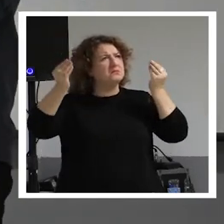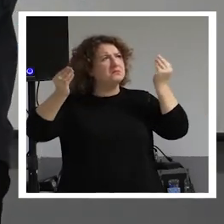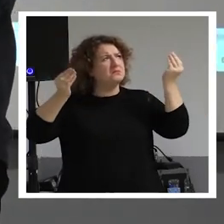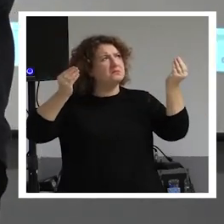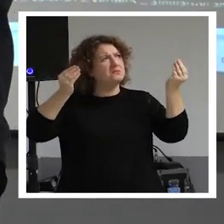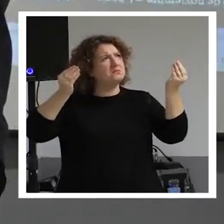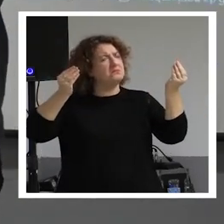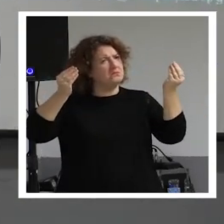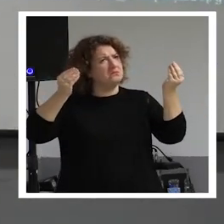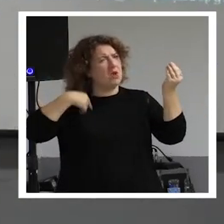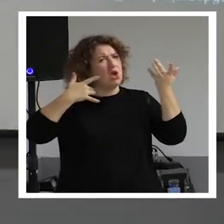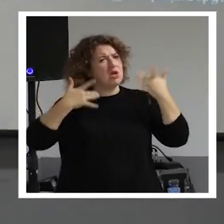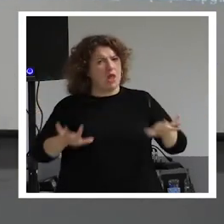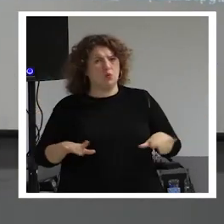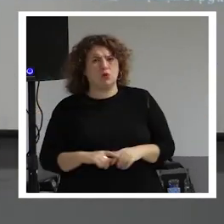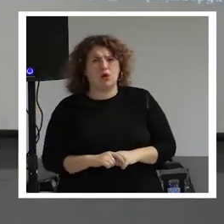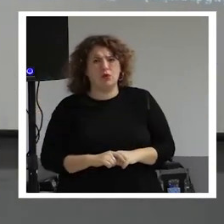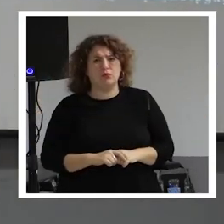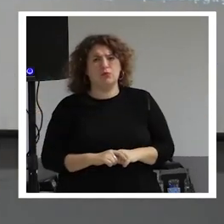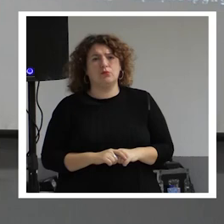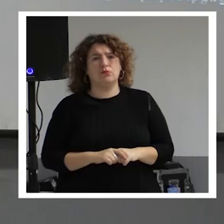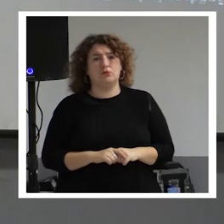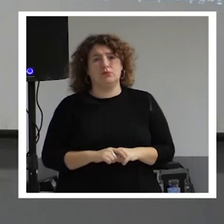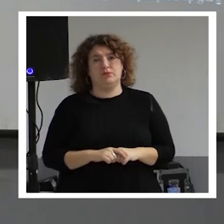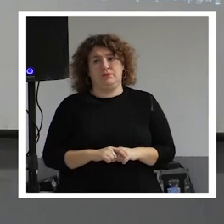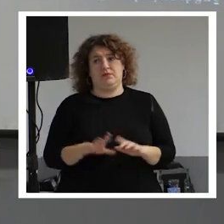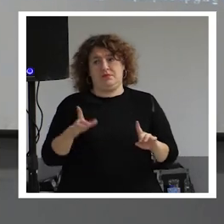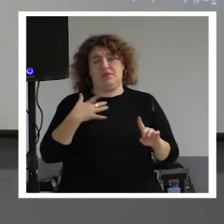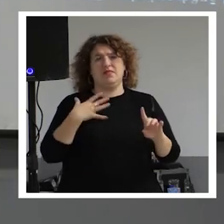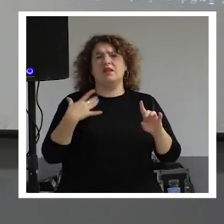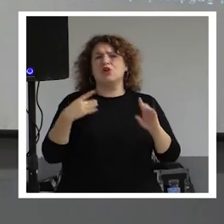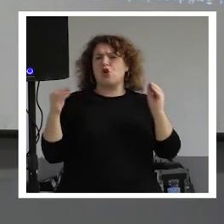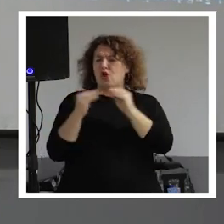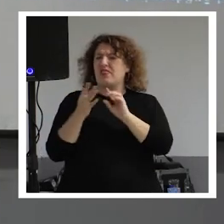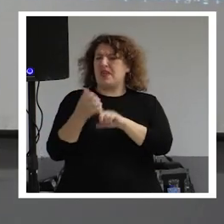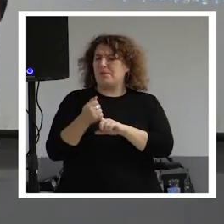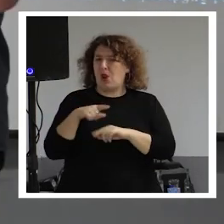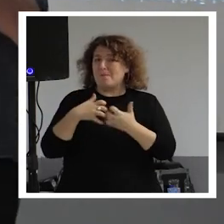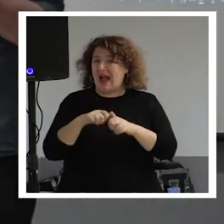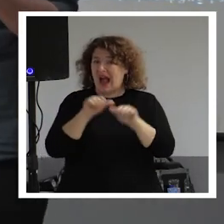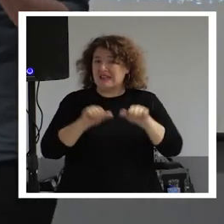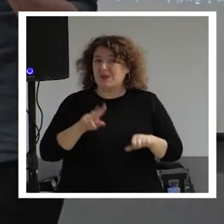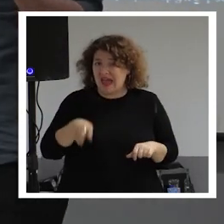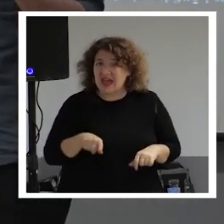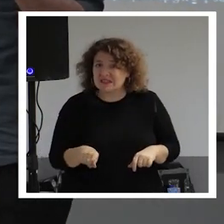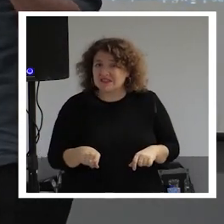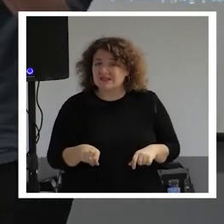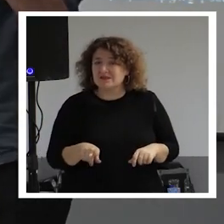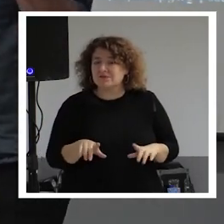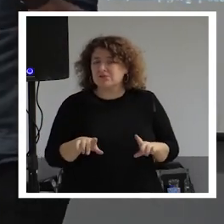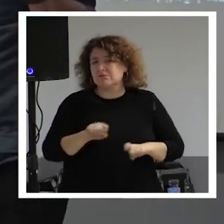enunciados cuando aparecieron los mecanismos que propuso la izquierda el pueblo se planteó